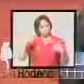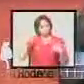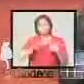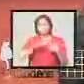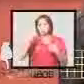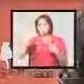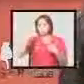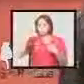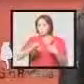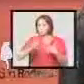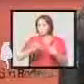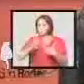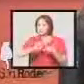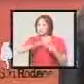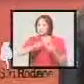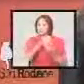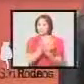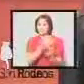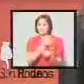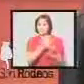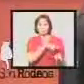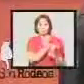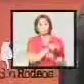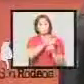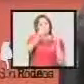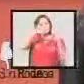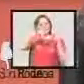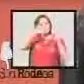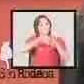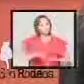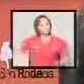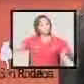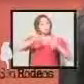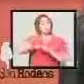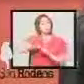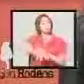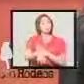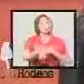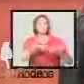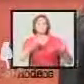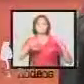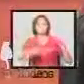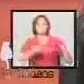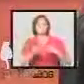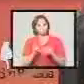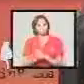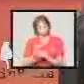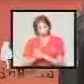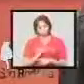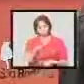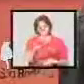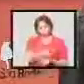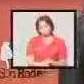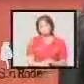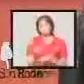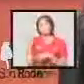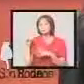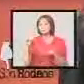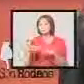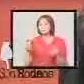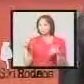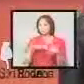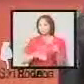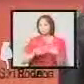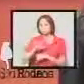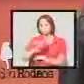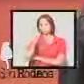financiero nacional. Pero aquí lo importante es que esas utilidades sean bien utilizadas, ¿verdad? Una gran parte de ellas, el 30%